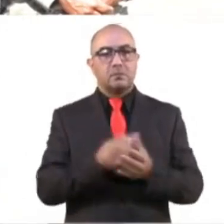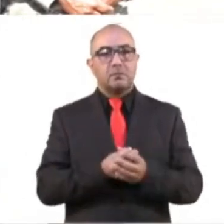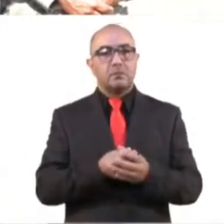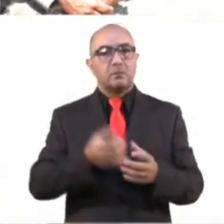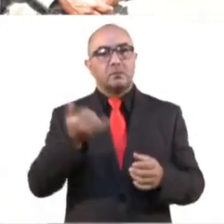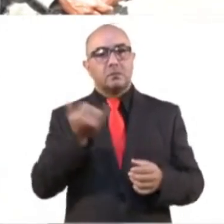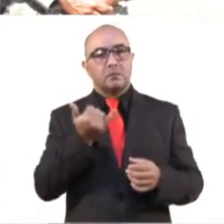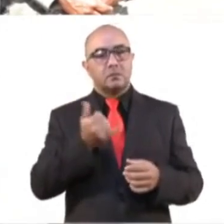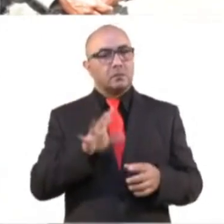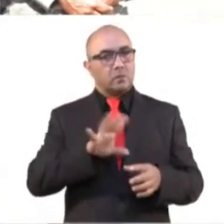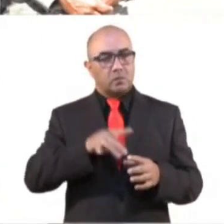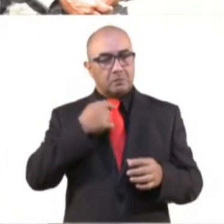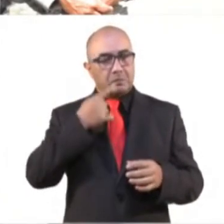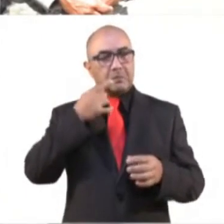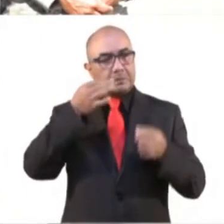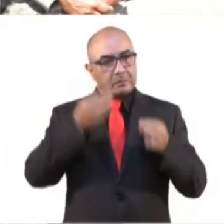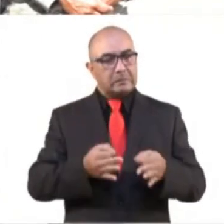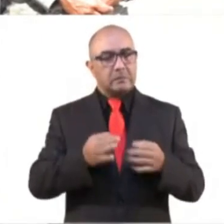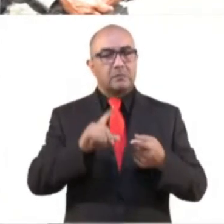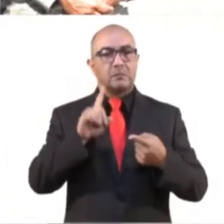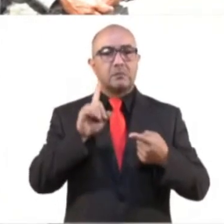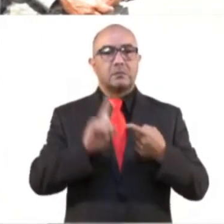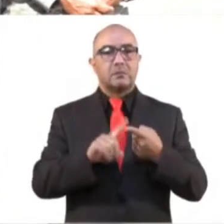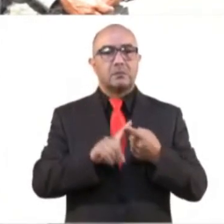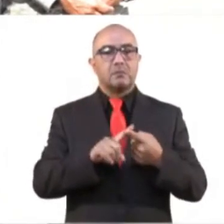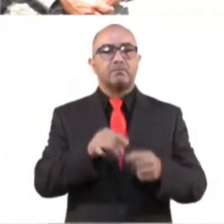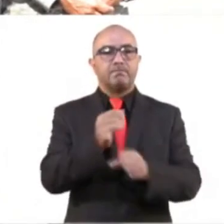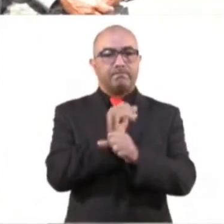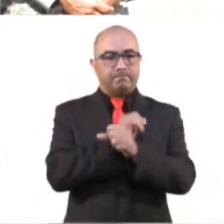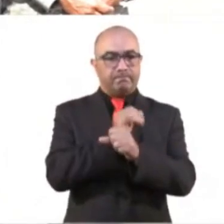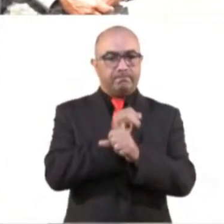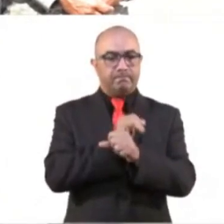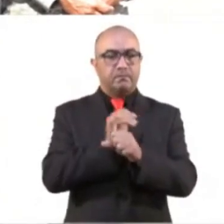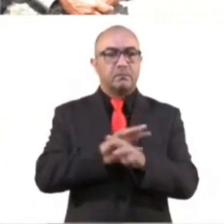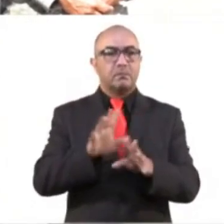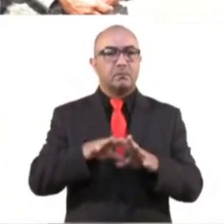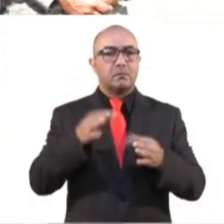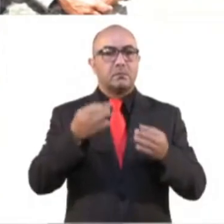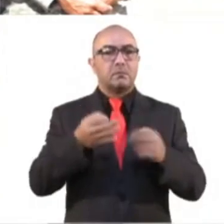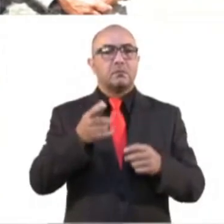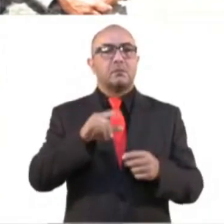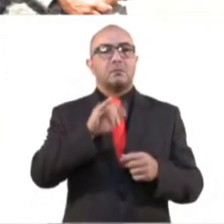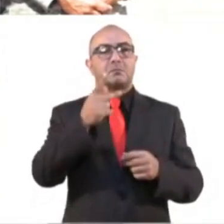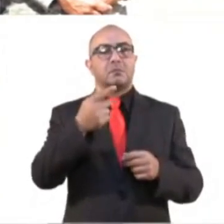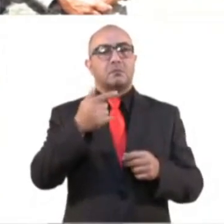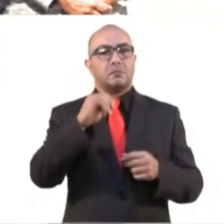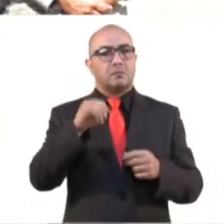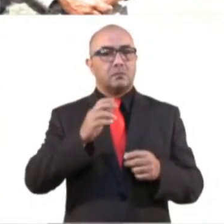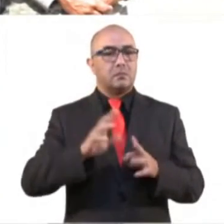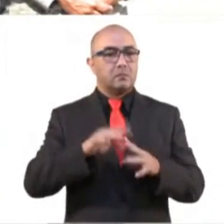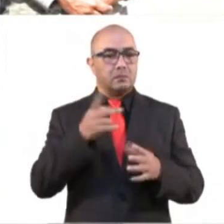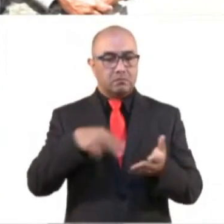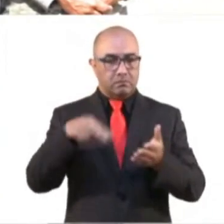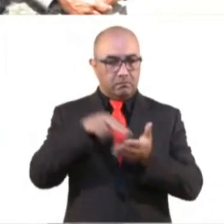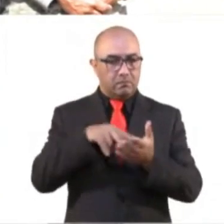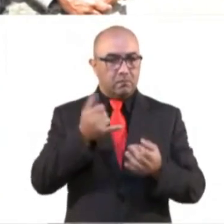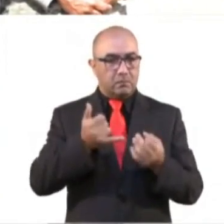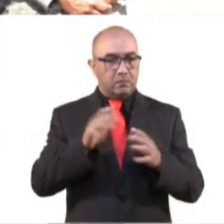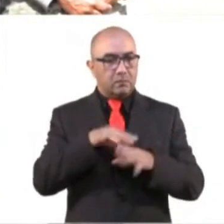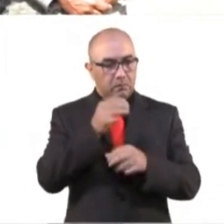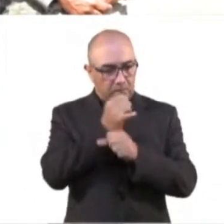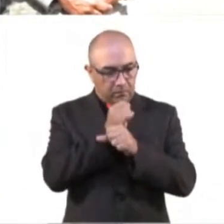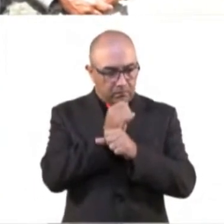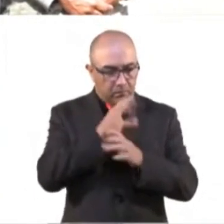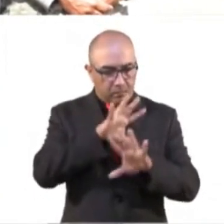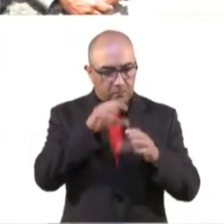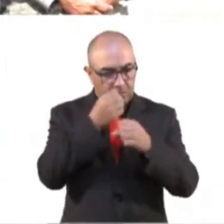se va a hacer justicia hay una investigación de la fiscalía general de Justicia están los peritos y